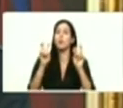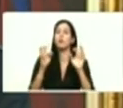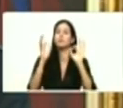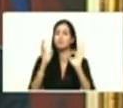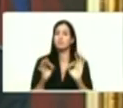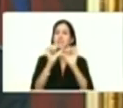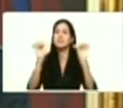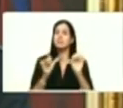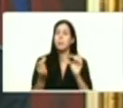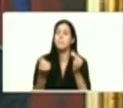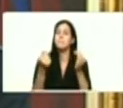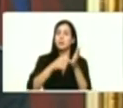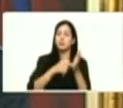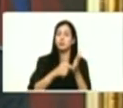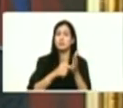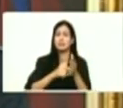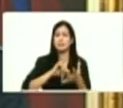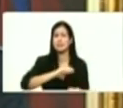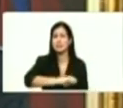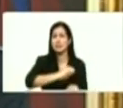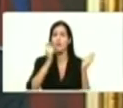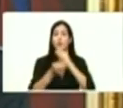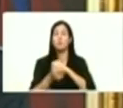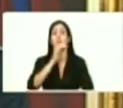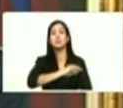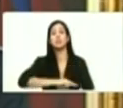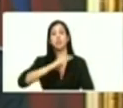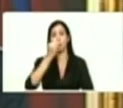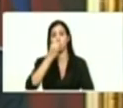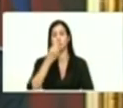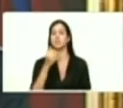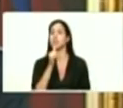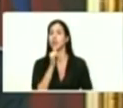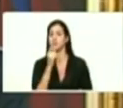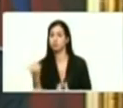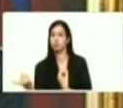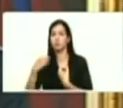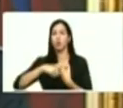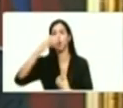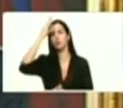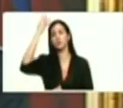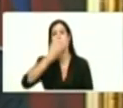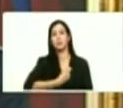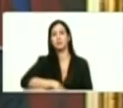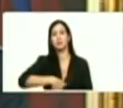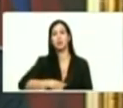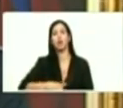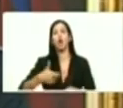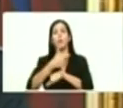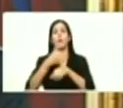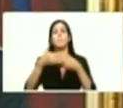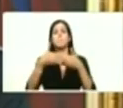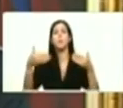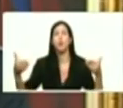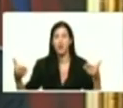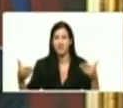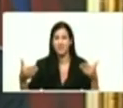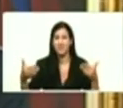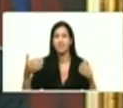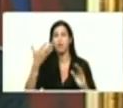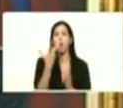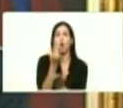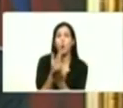reestructuración total de la misión alimentación los consejos presidenciales de gobierno popular de las comunas